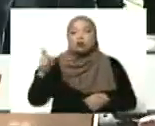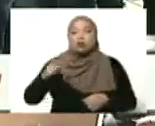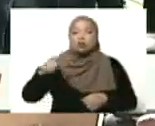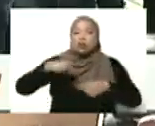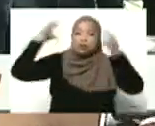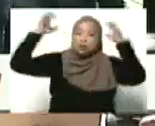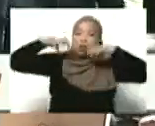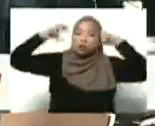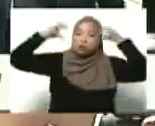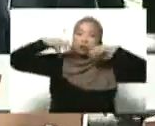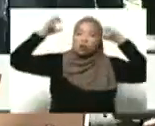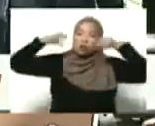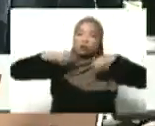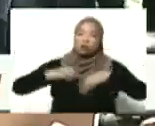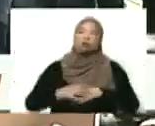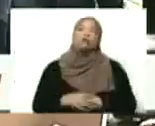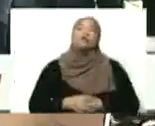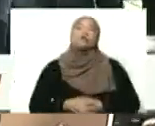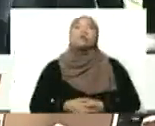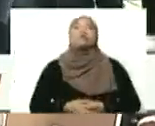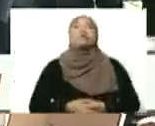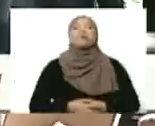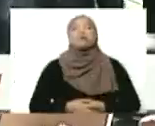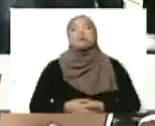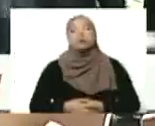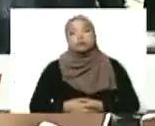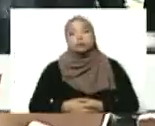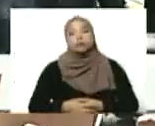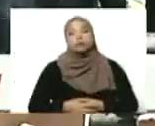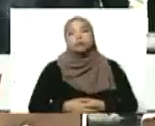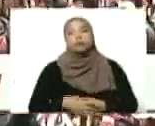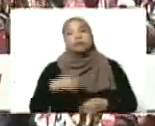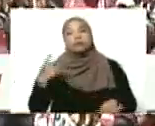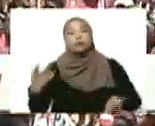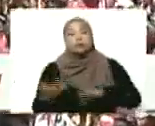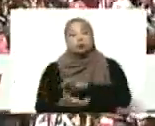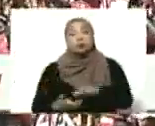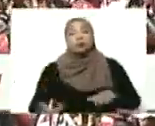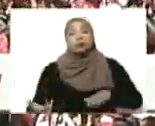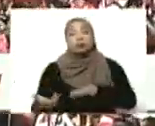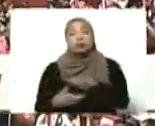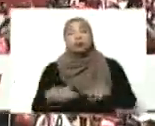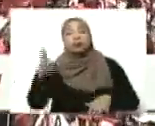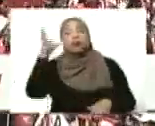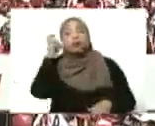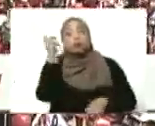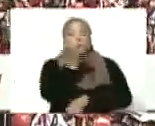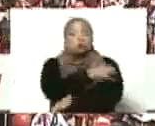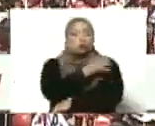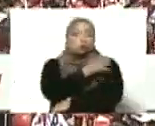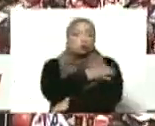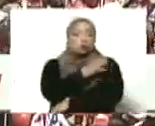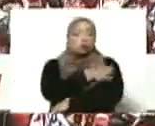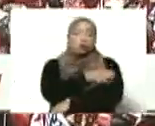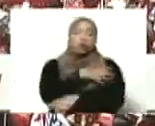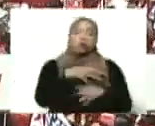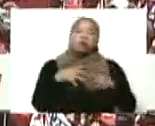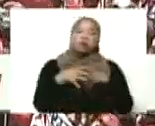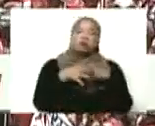lluvias, que están pasando una cantidad de problemas, que lo escuchen los opositores, que lo escuche el